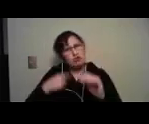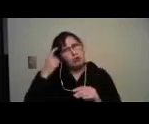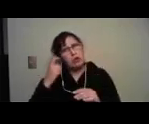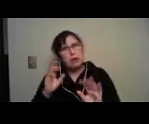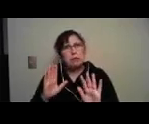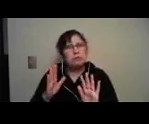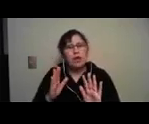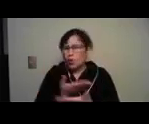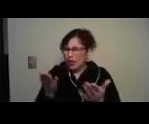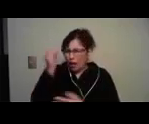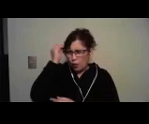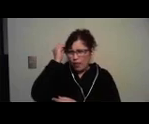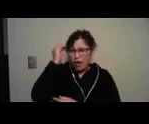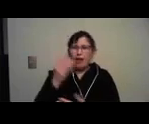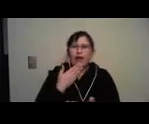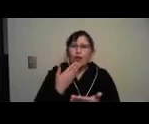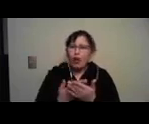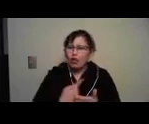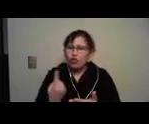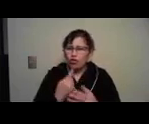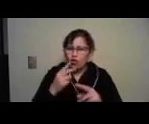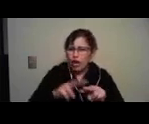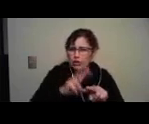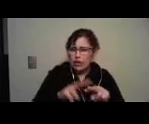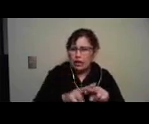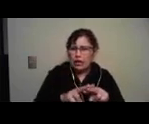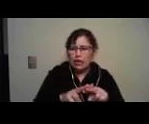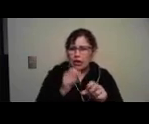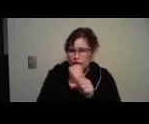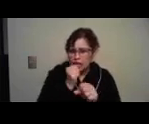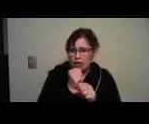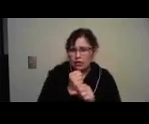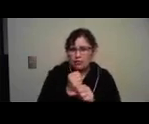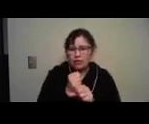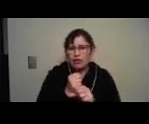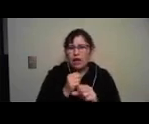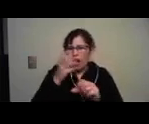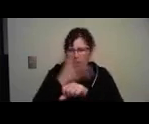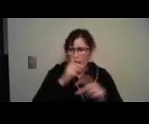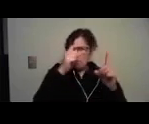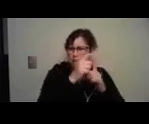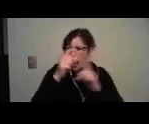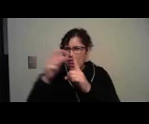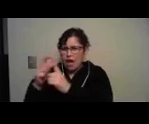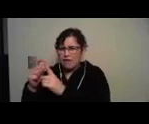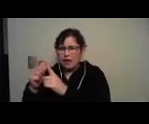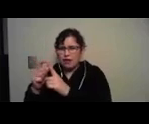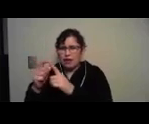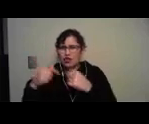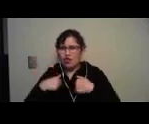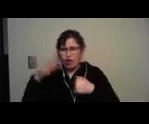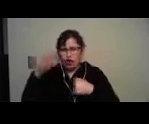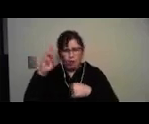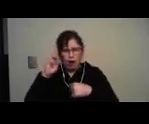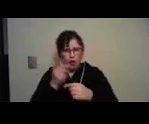recuerdan cuando hicimos el Stroop, donde aparecían una serie de palabras y había que, yo recuerdo que le pedí